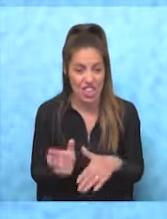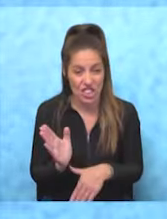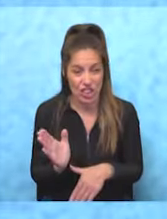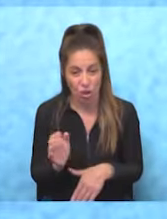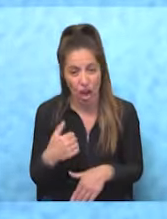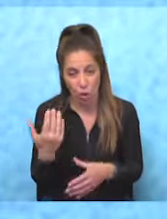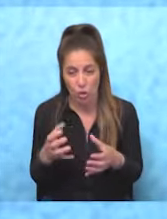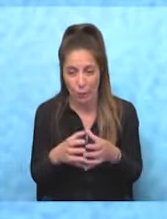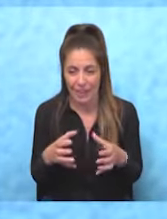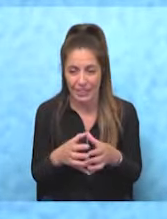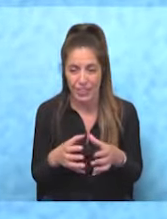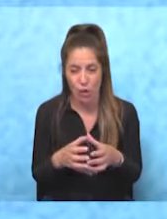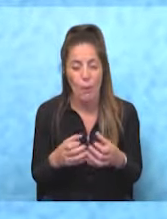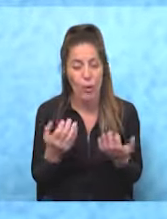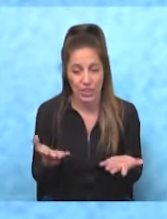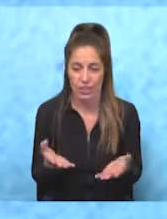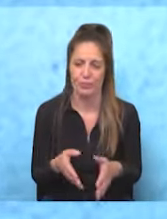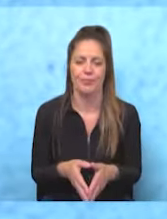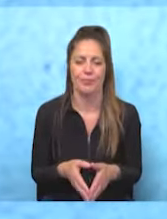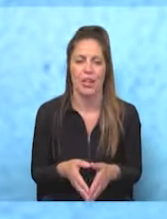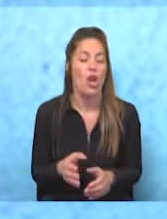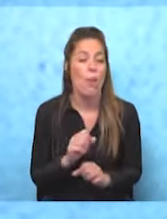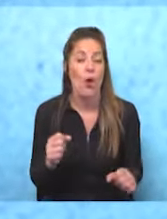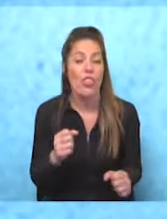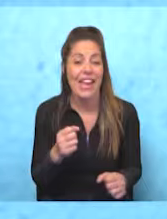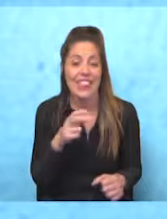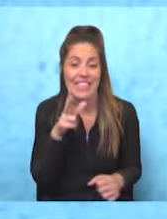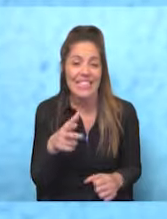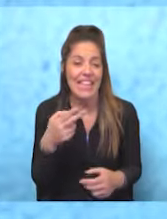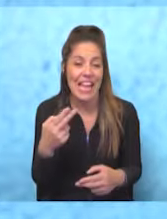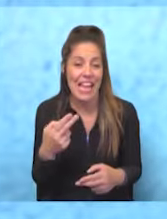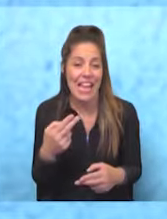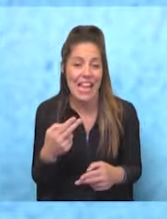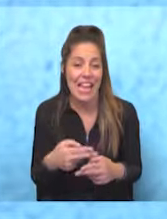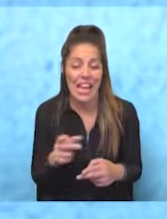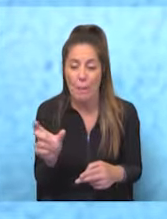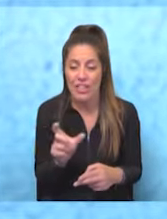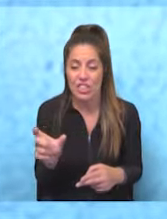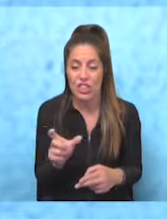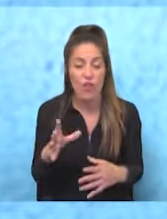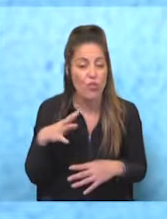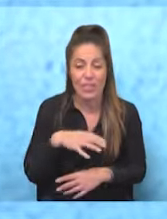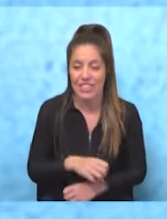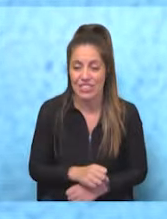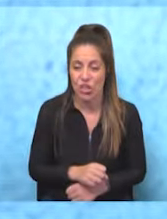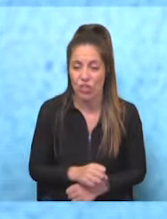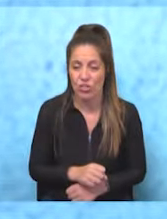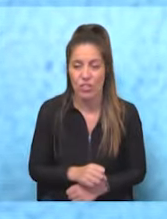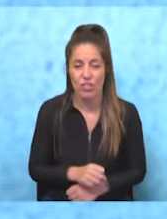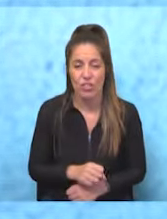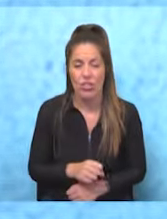otro partido por eso y por no poder pronunciar por no poder pronunciar por frustración no es no es por